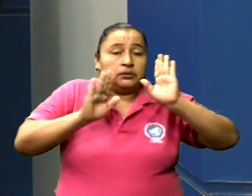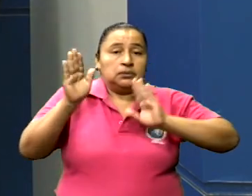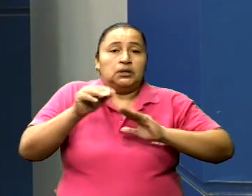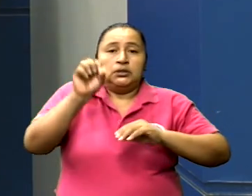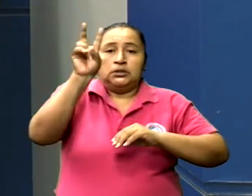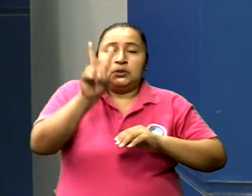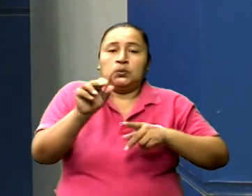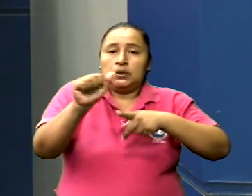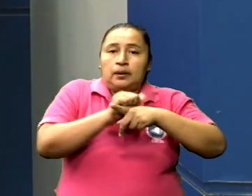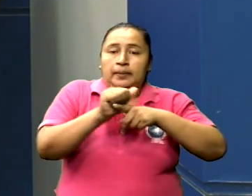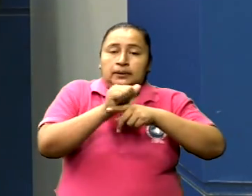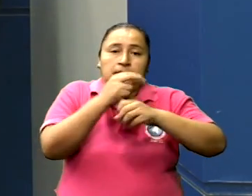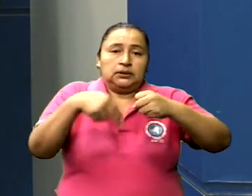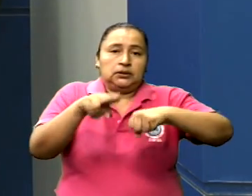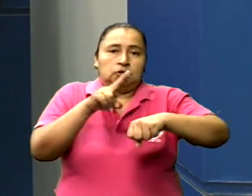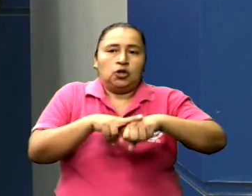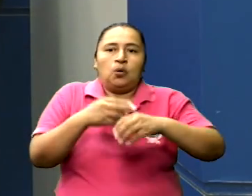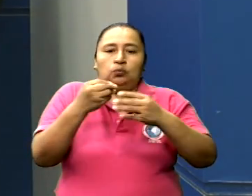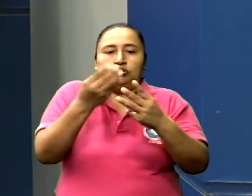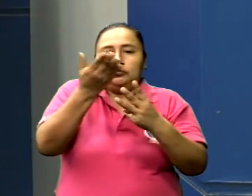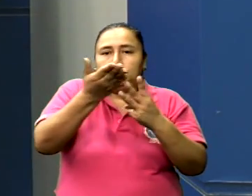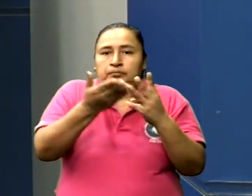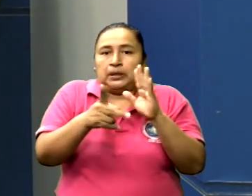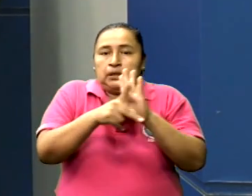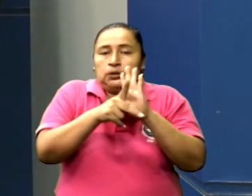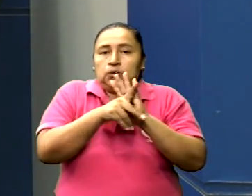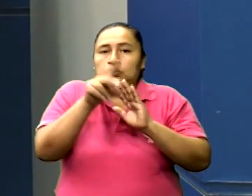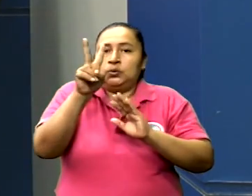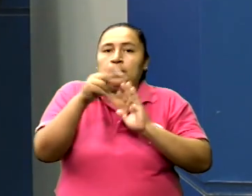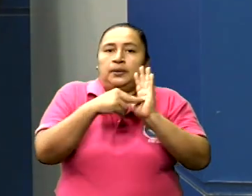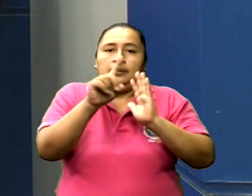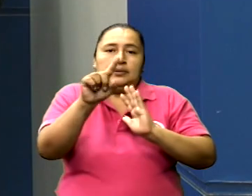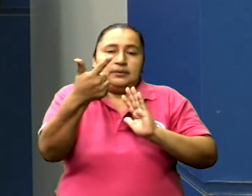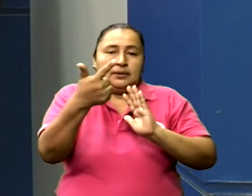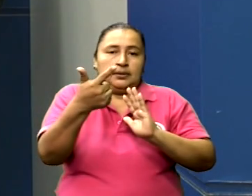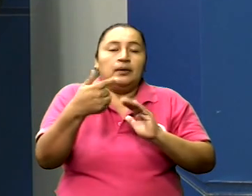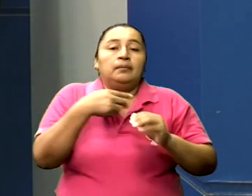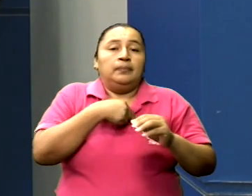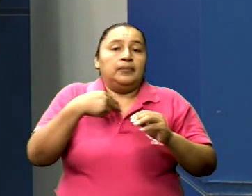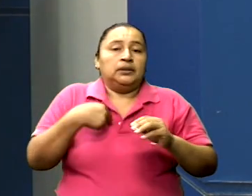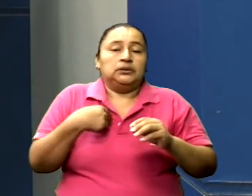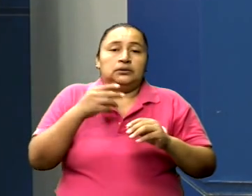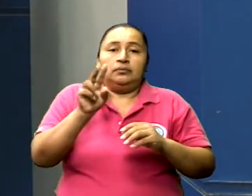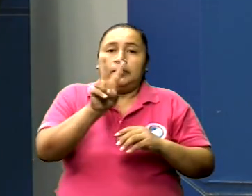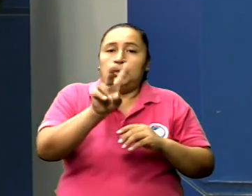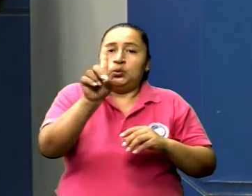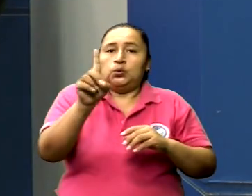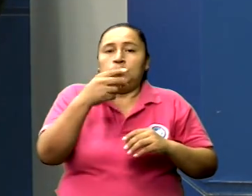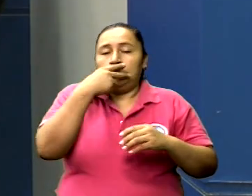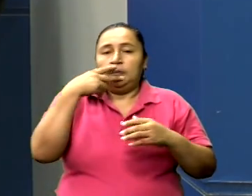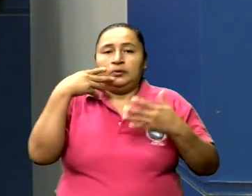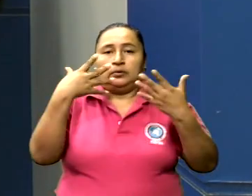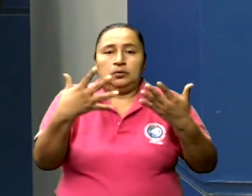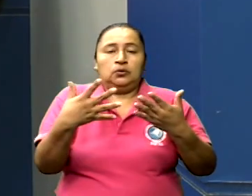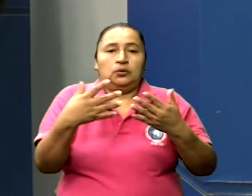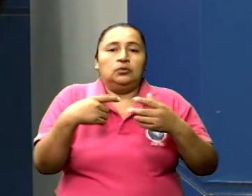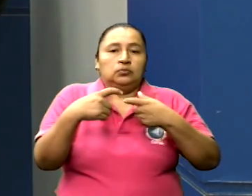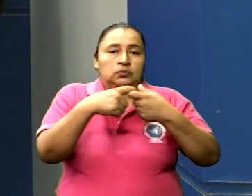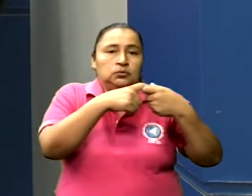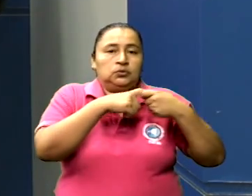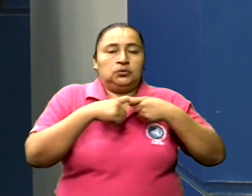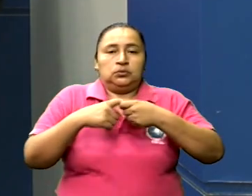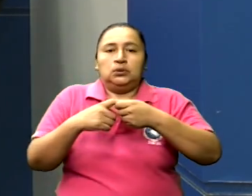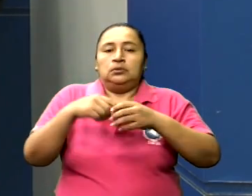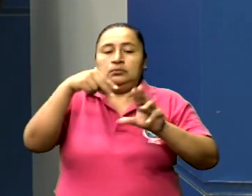segundo ejercicio nacional multiamenazas de este 2017, a realizarse este 21 de junio, coordinado por